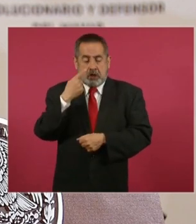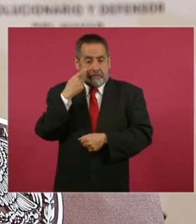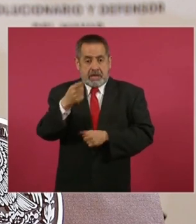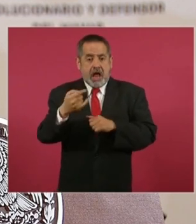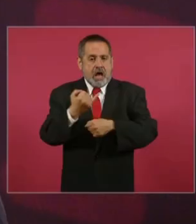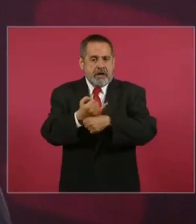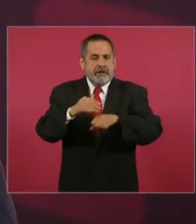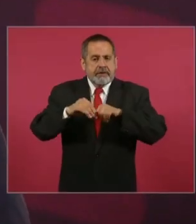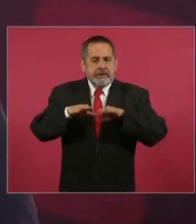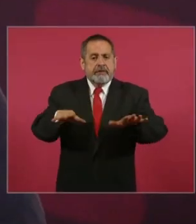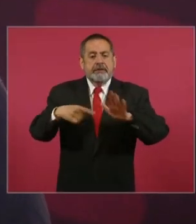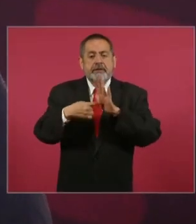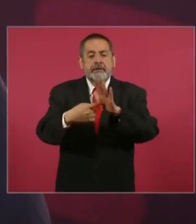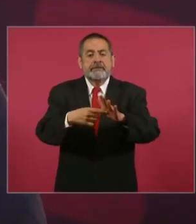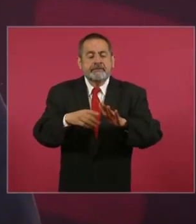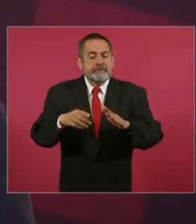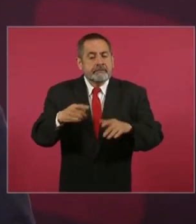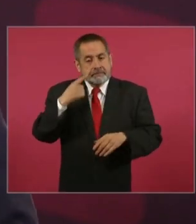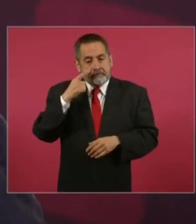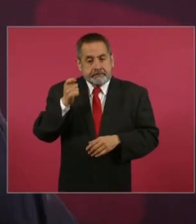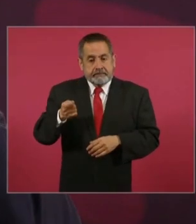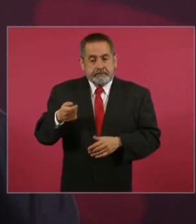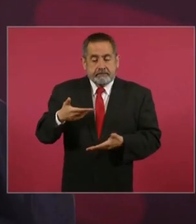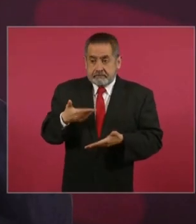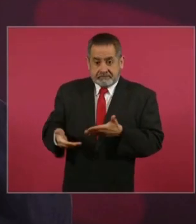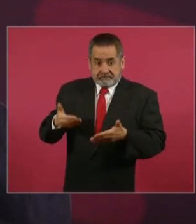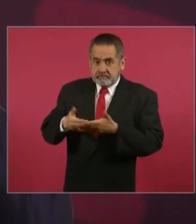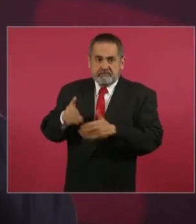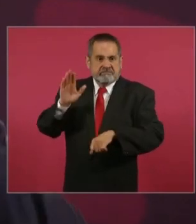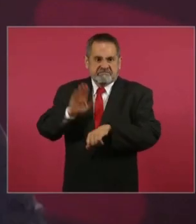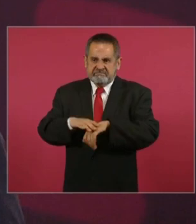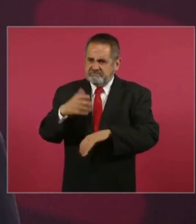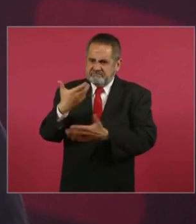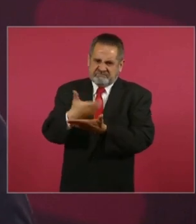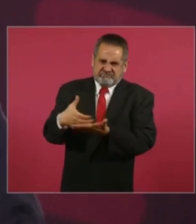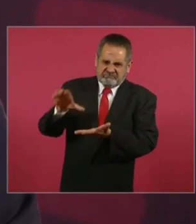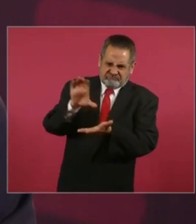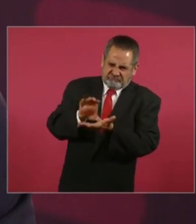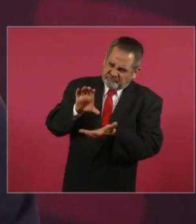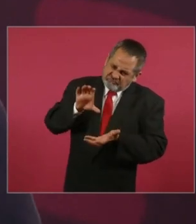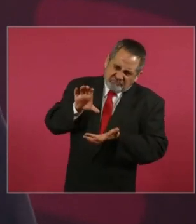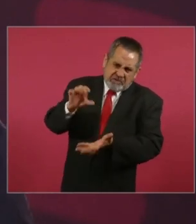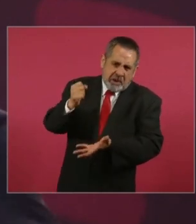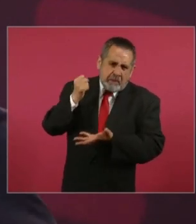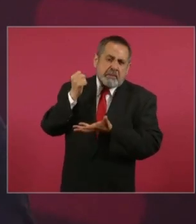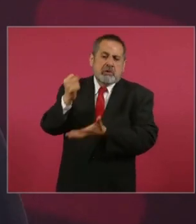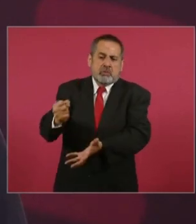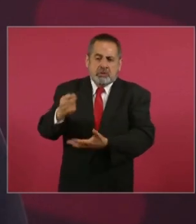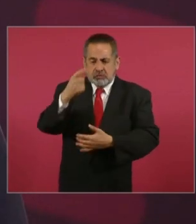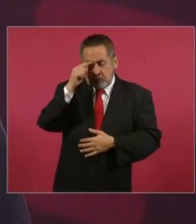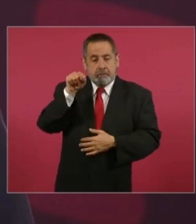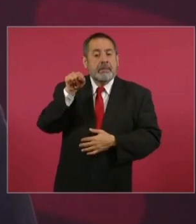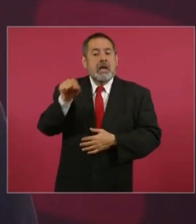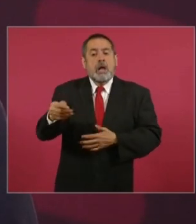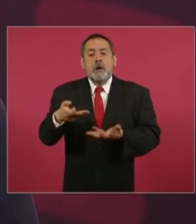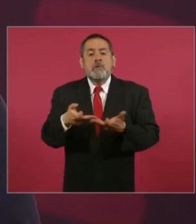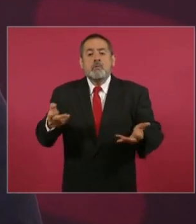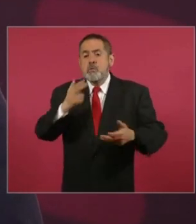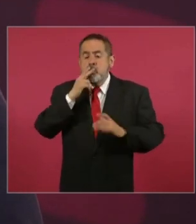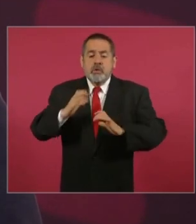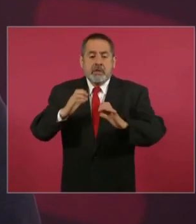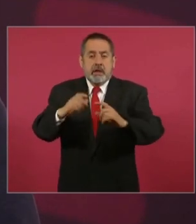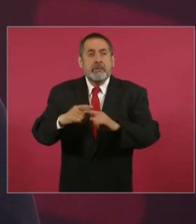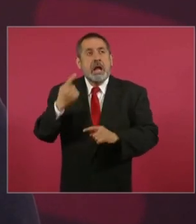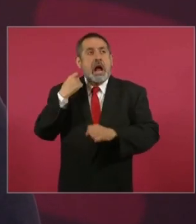podemos informarles a todas y todos que este gobierno es el que más presupuesto ha asignado para el cuidado de las áreas naturales protegidas. Tan solo